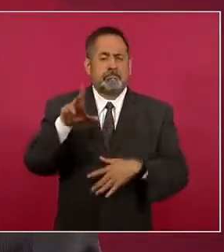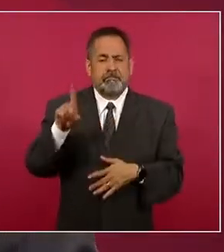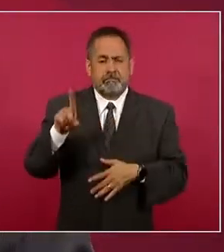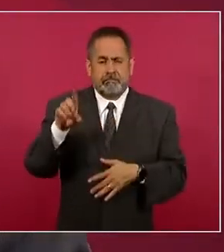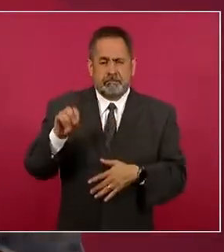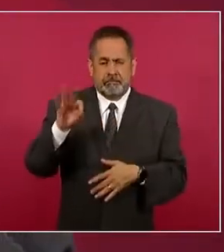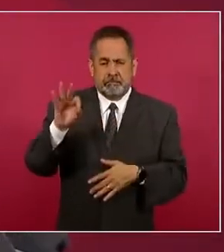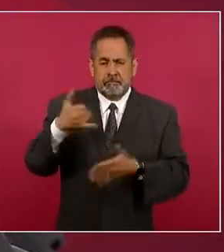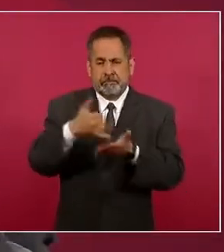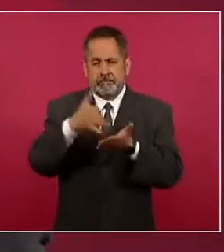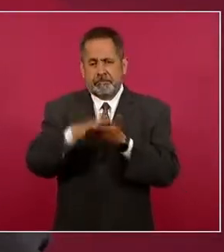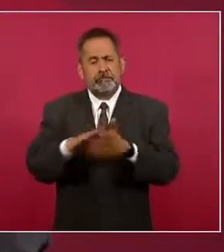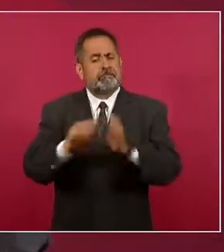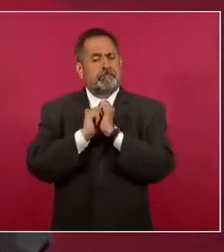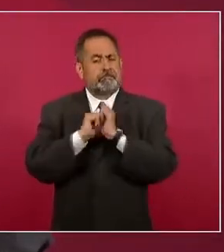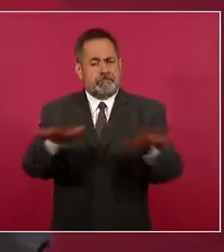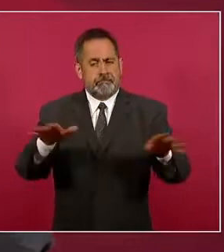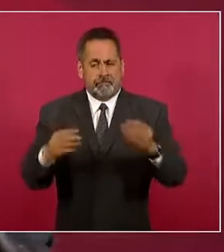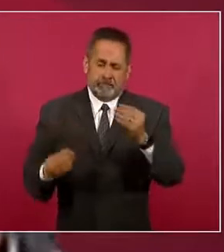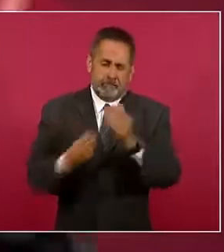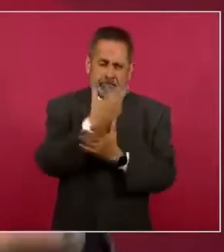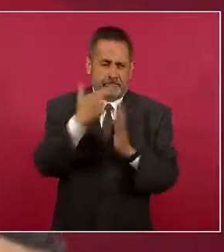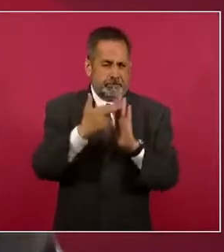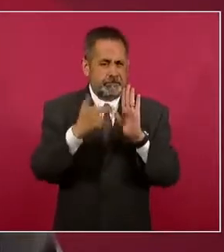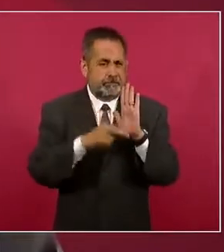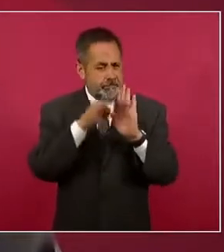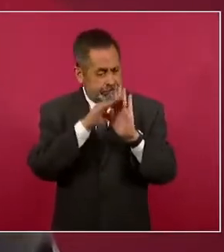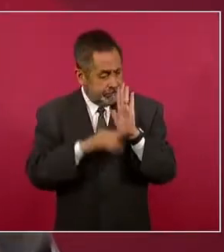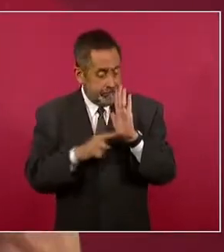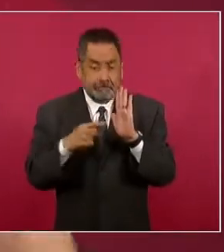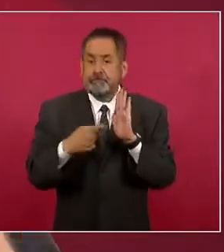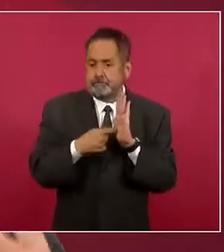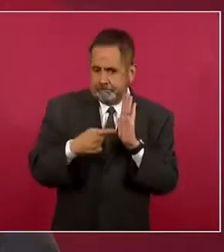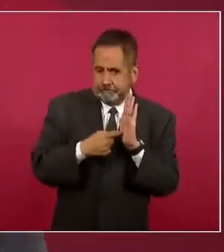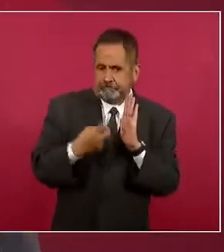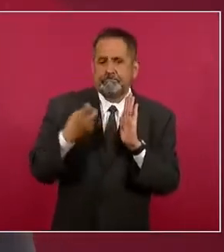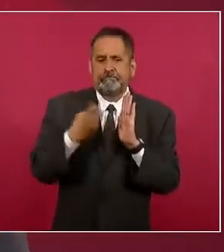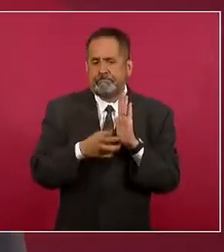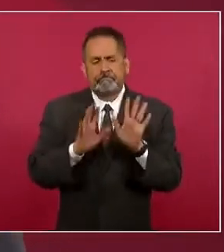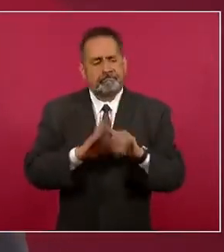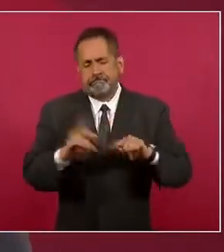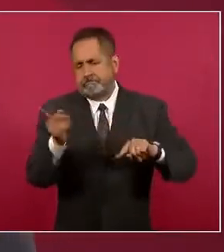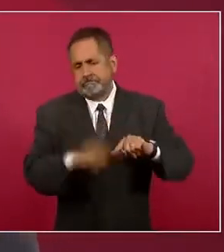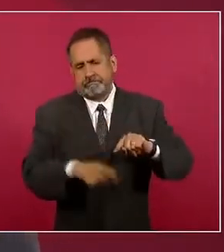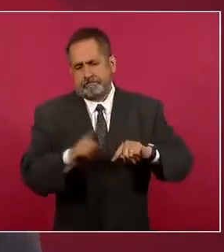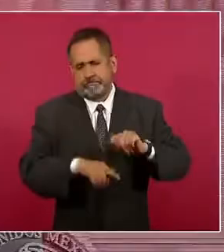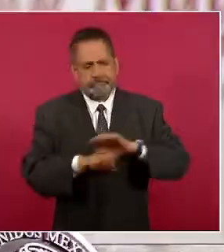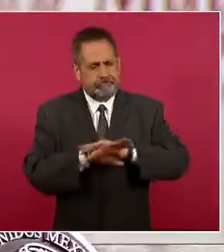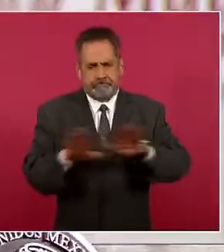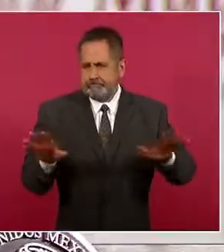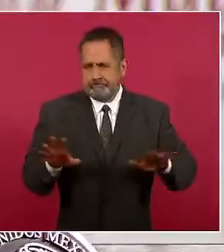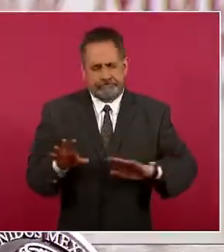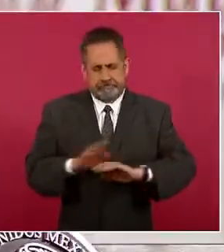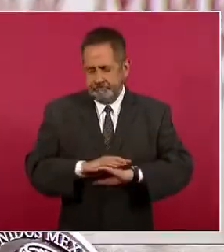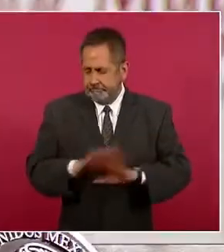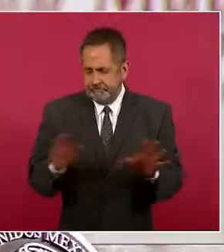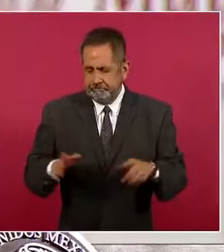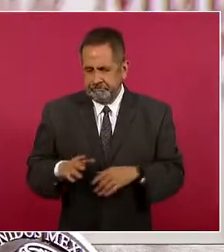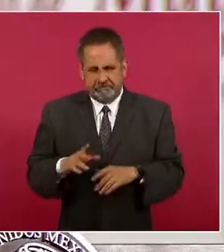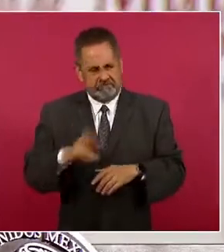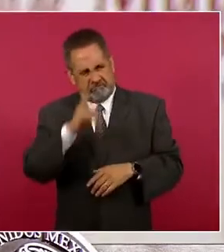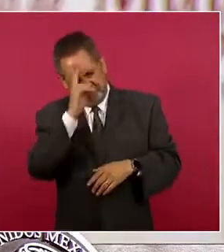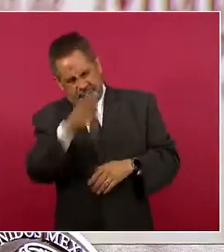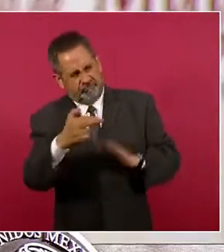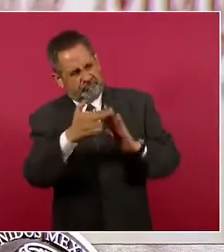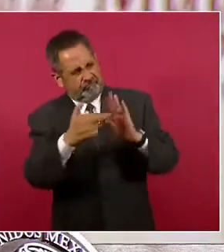la notificación de la nueva versión. Y en esa nueva versión ya quitamos ese carácter